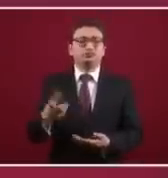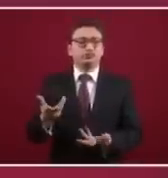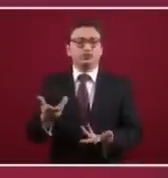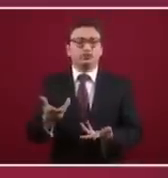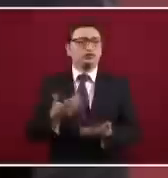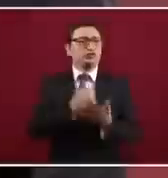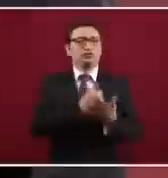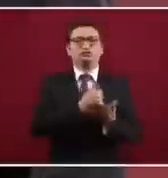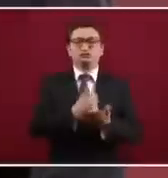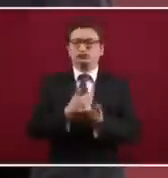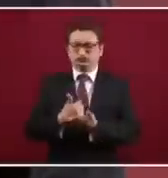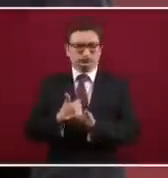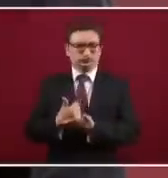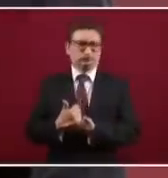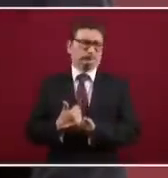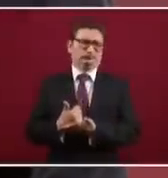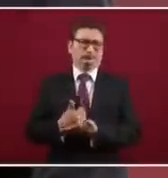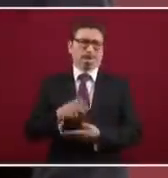han ayudado